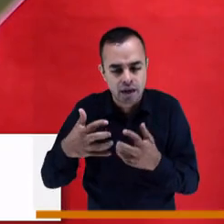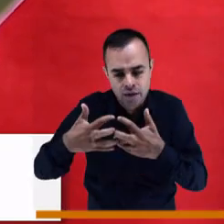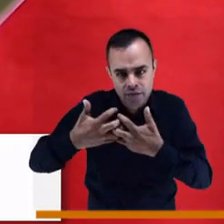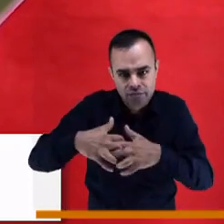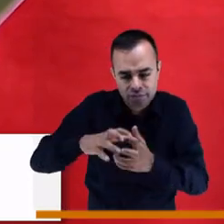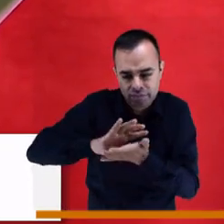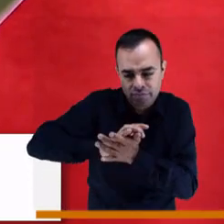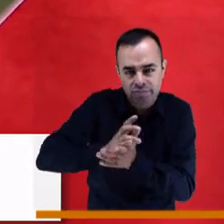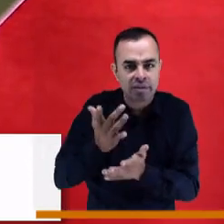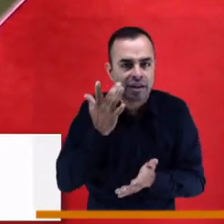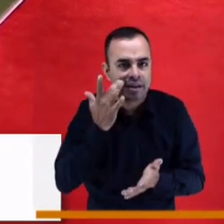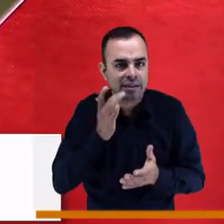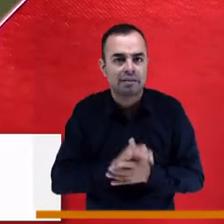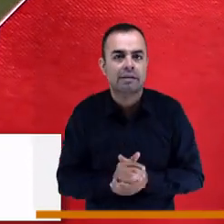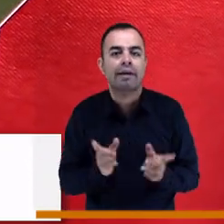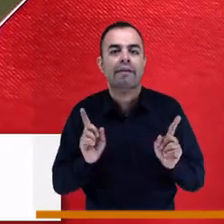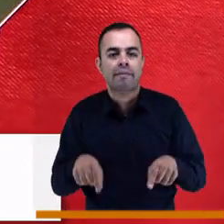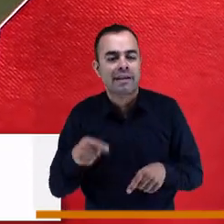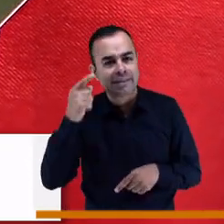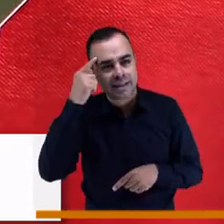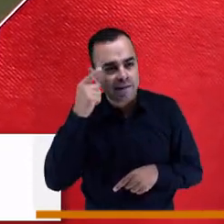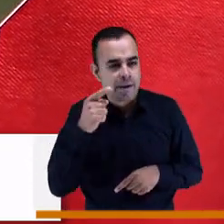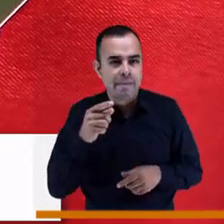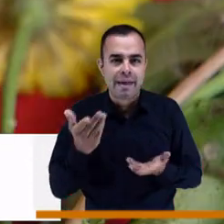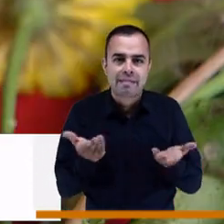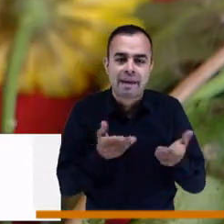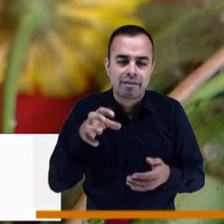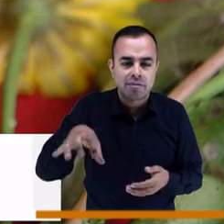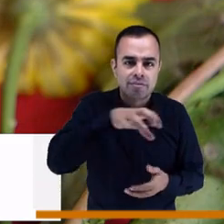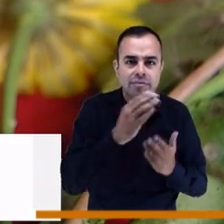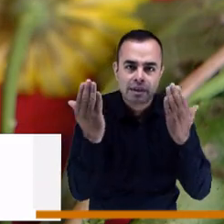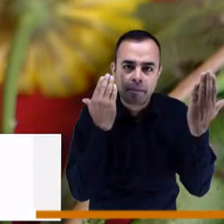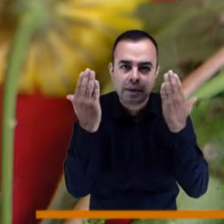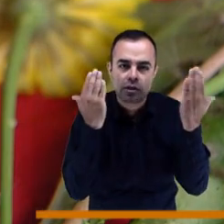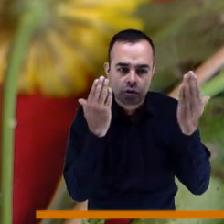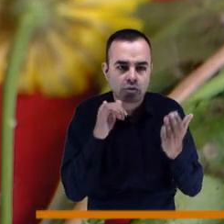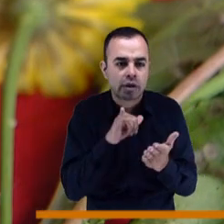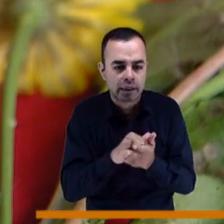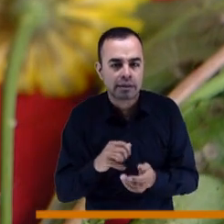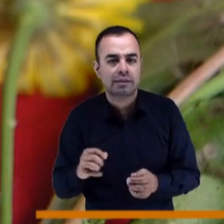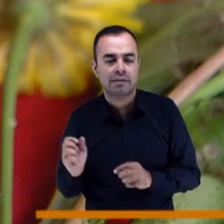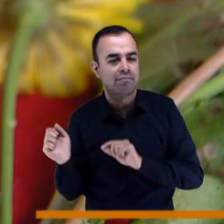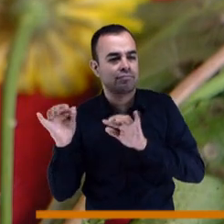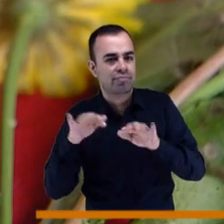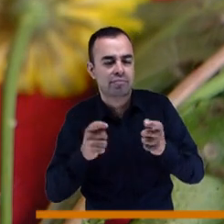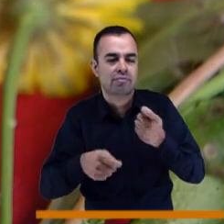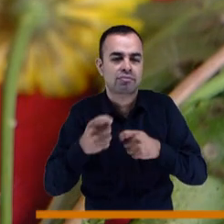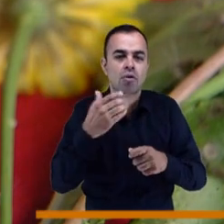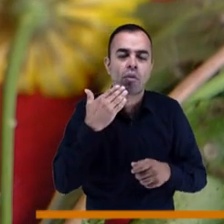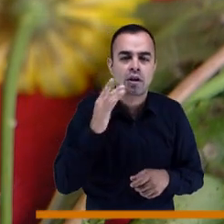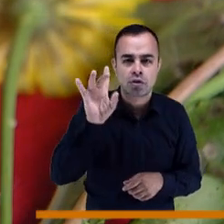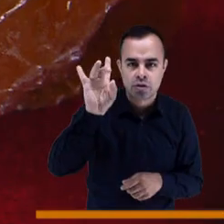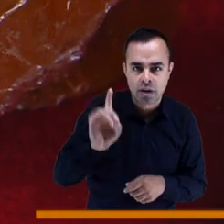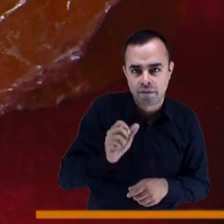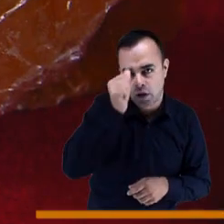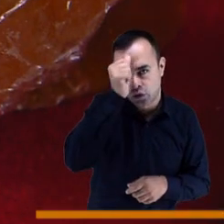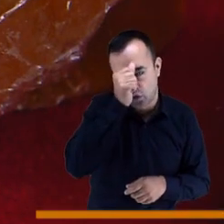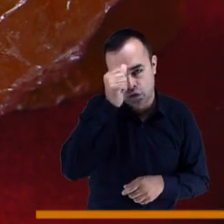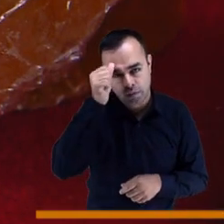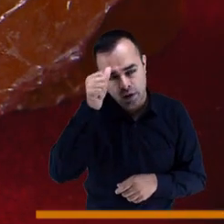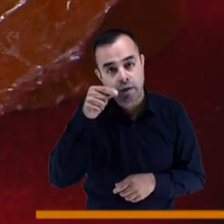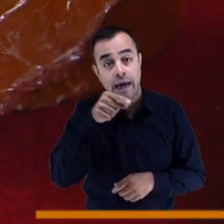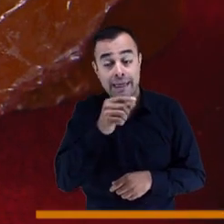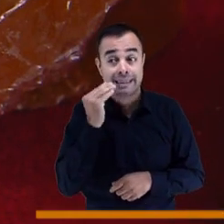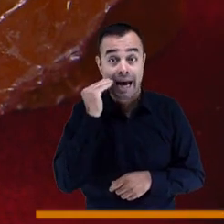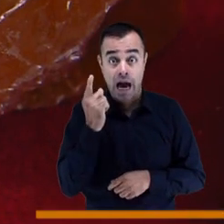productos procesados. Estamos también en mercados campesinos. Los mercados campesinos también están los sábados, los domingos, donde